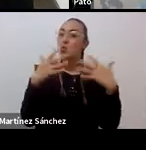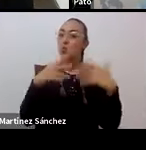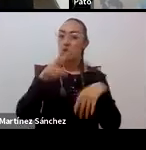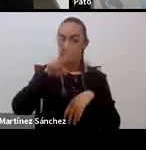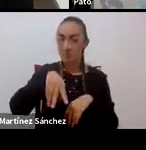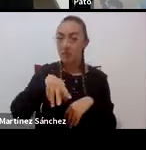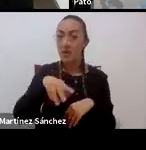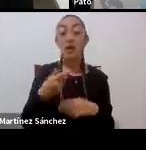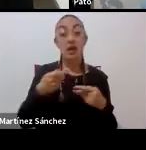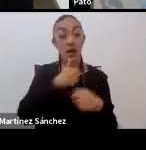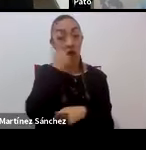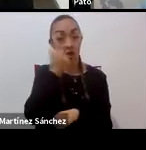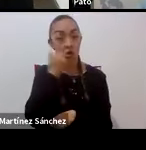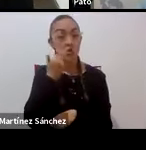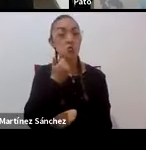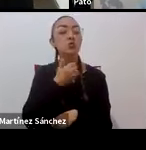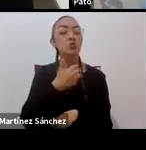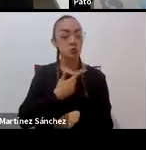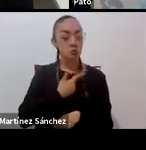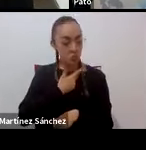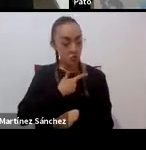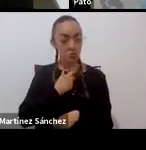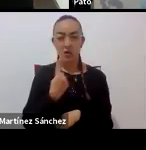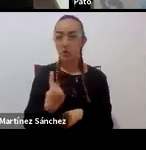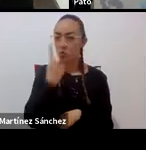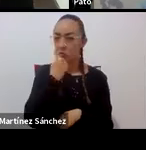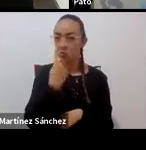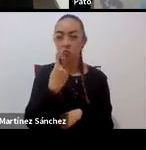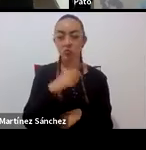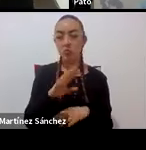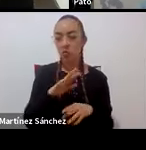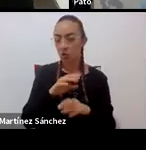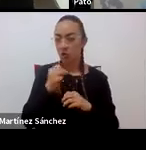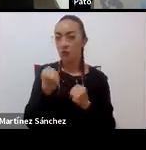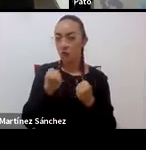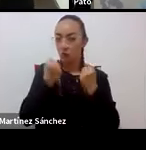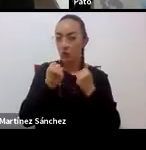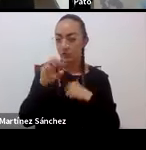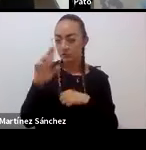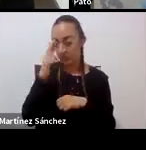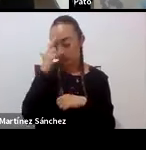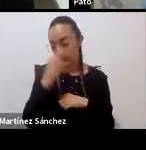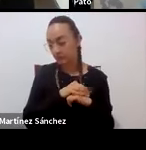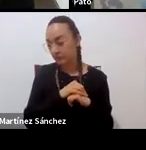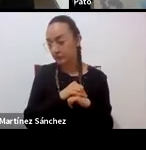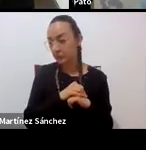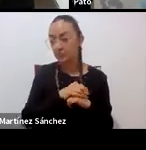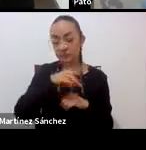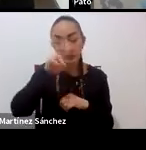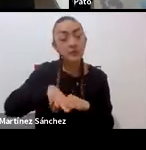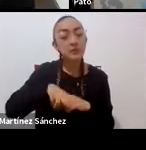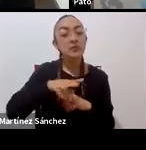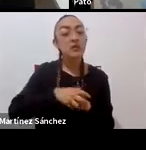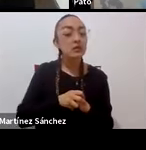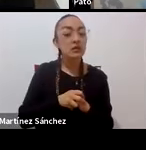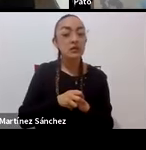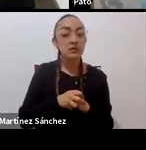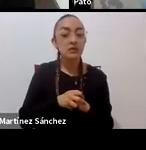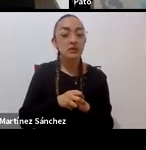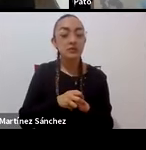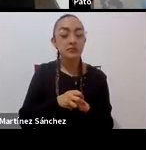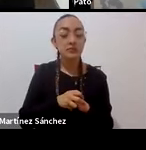los muchachos y a las chicas de un modo muy particular y muy fuerte. Y es cierto, o sea, sobre todo hemos